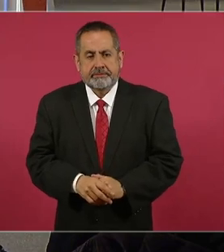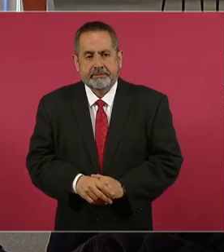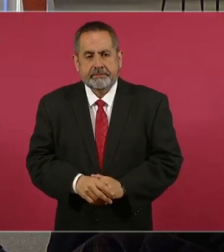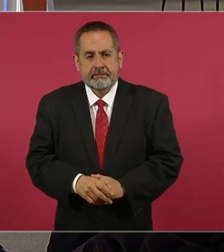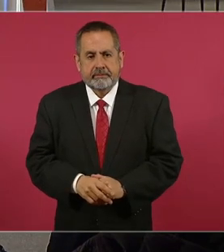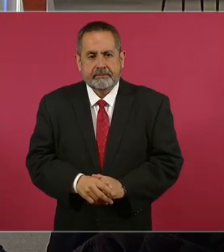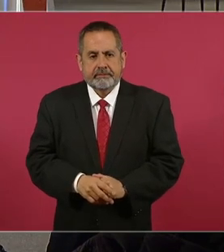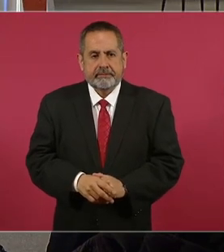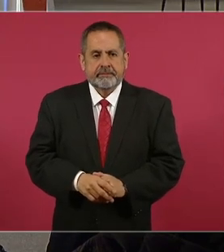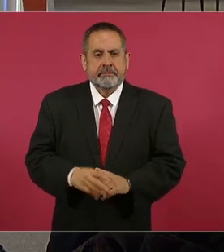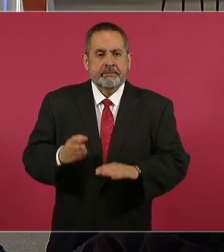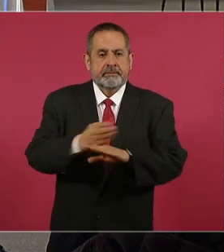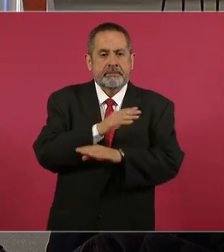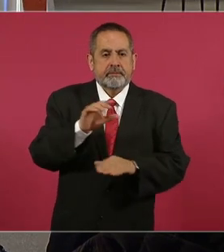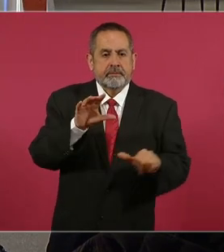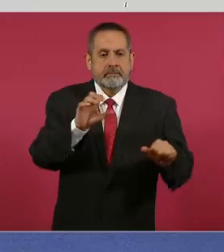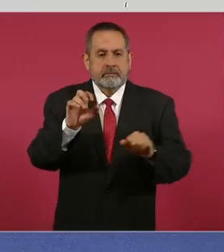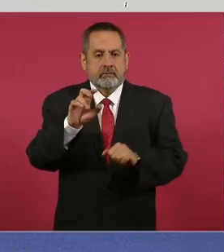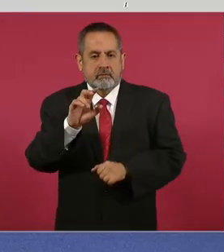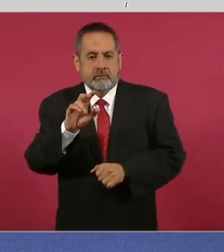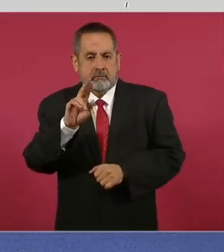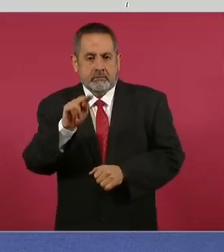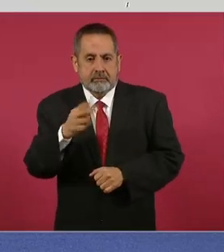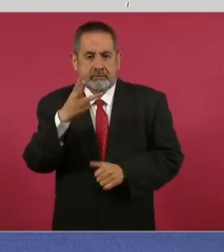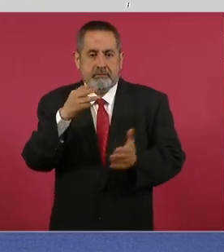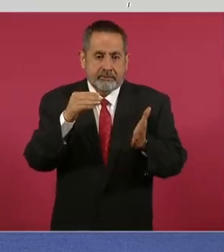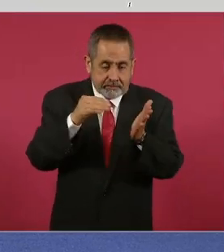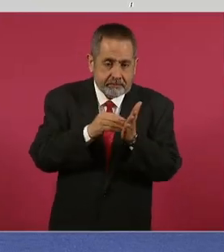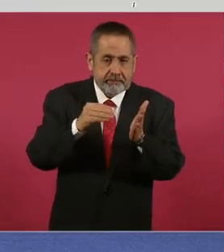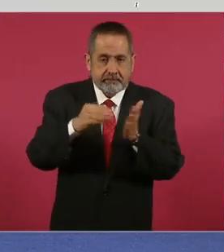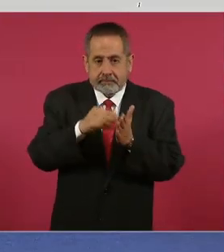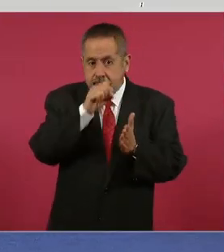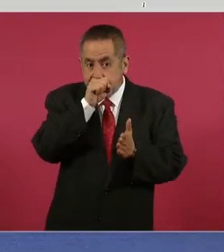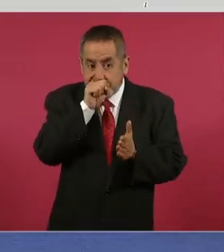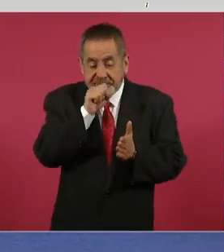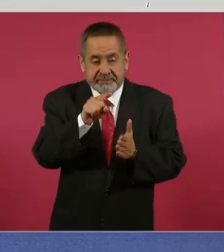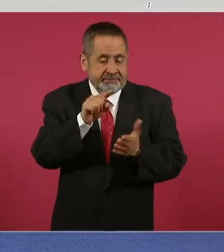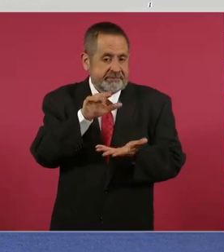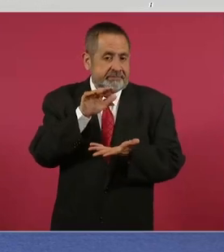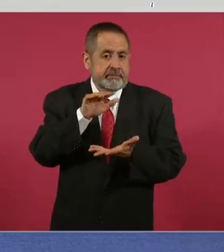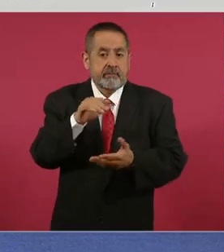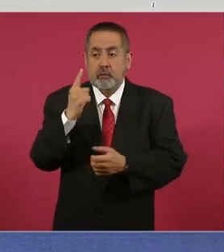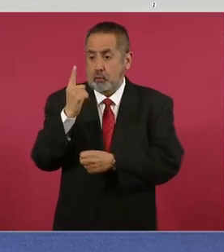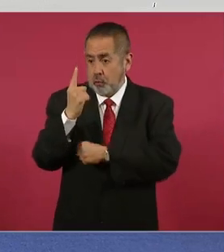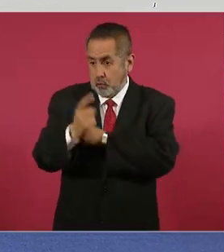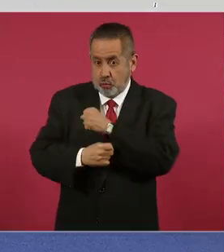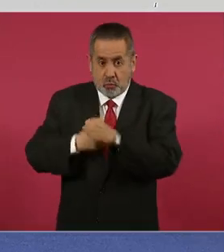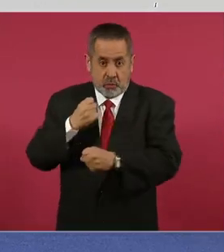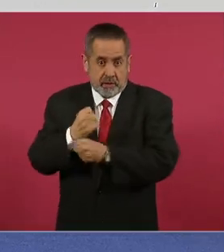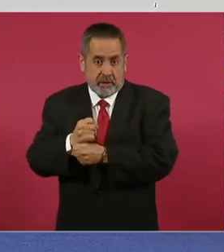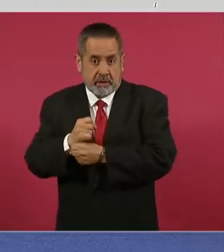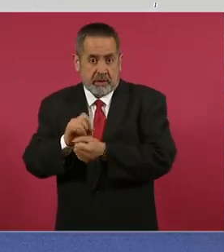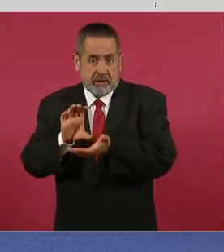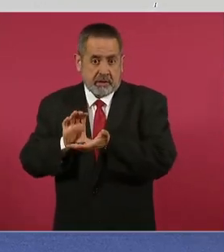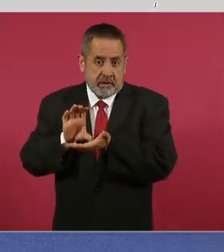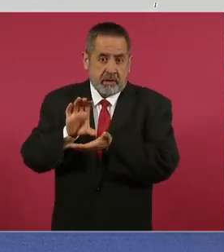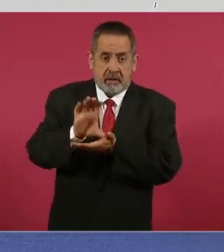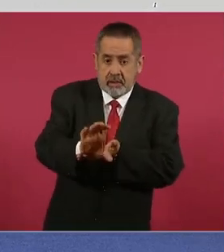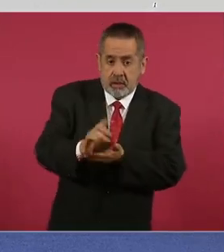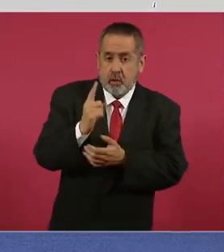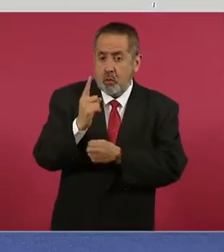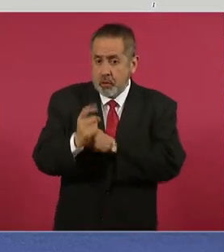683 mil millones significa este número, es la inversión anual, inversión por